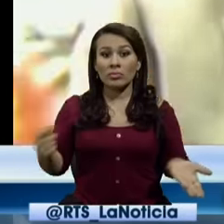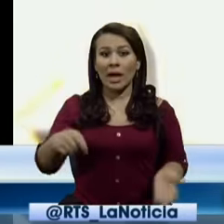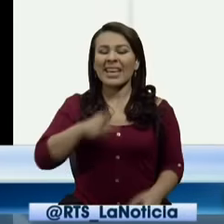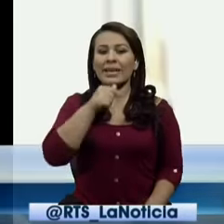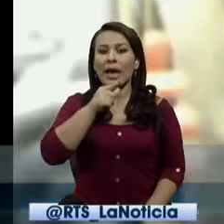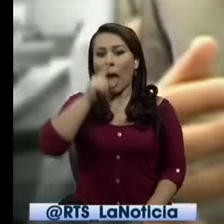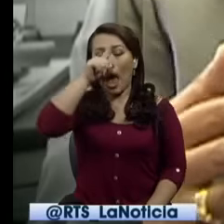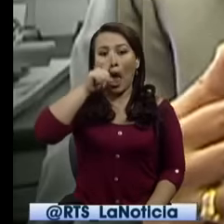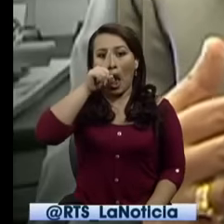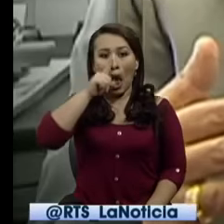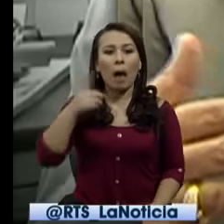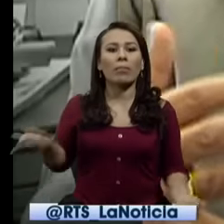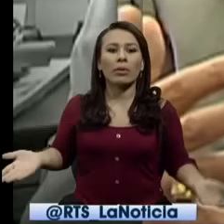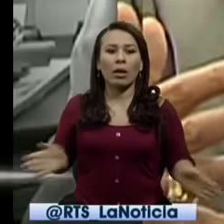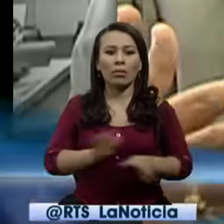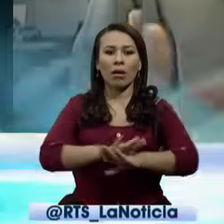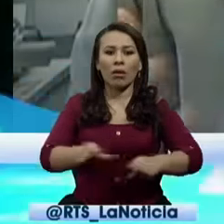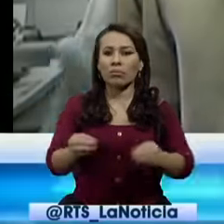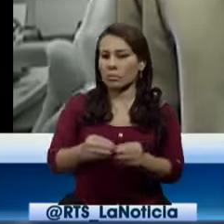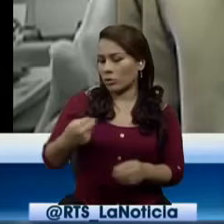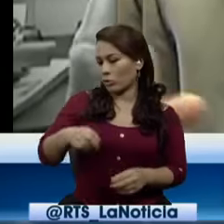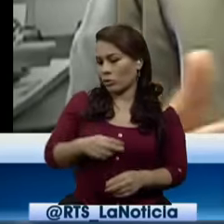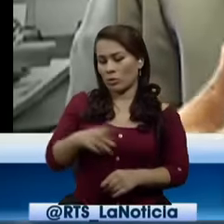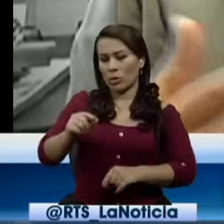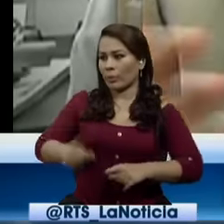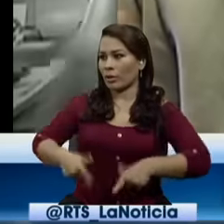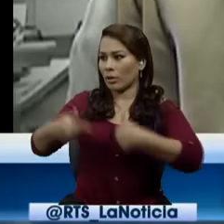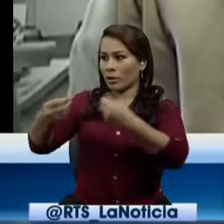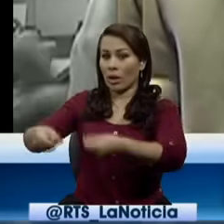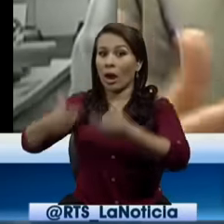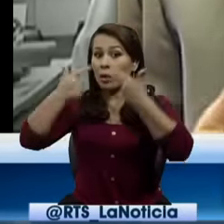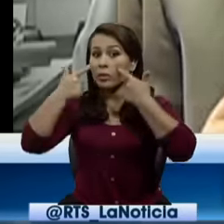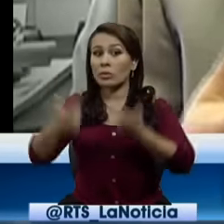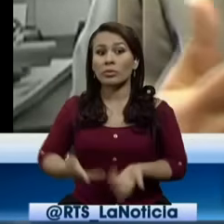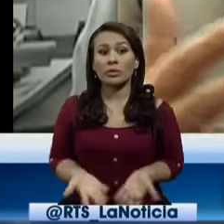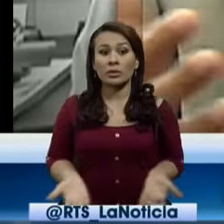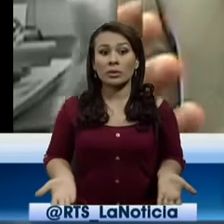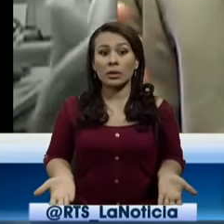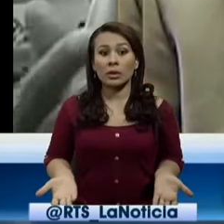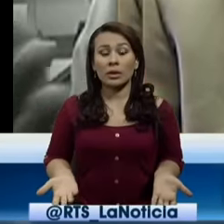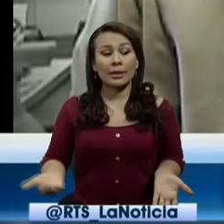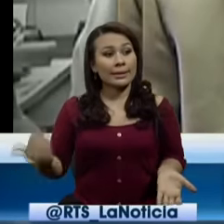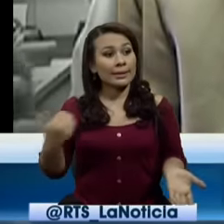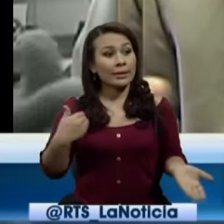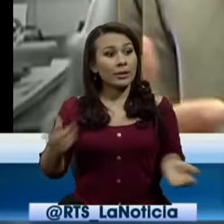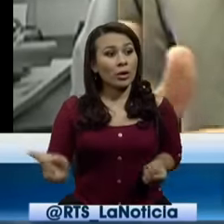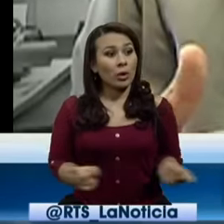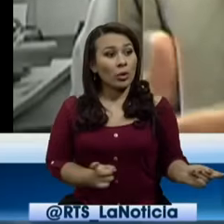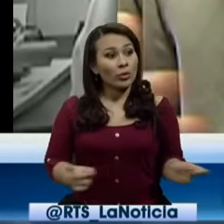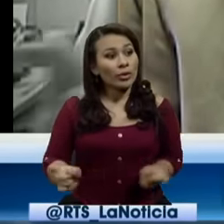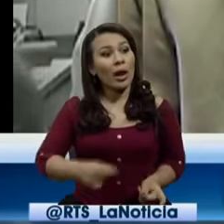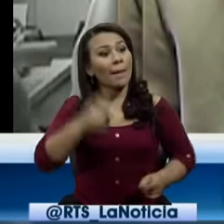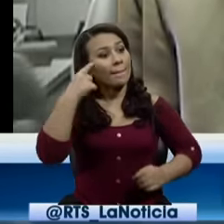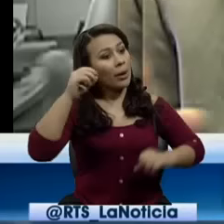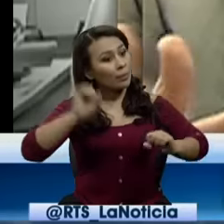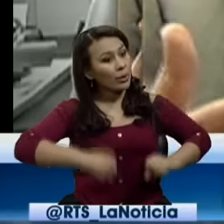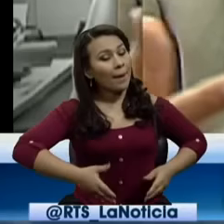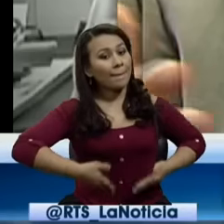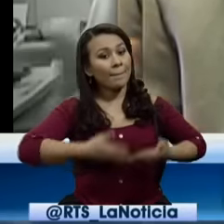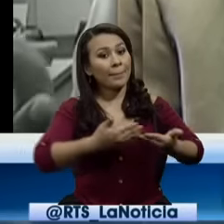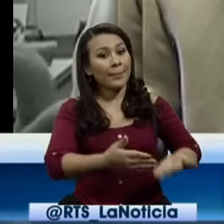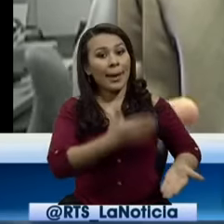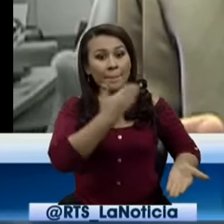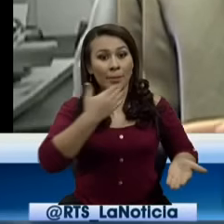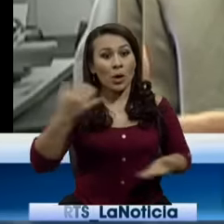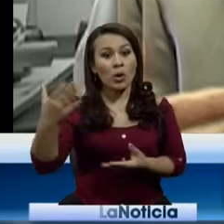se puede entregar a personas que no tengan experiencia que no tengan legalmente constituidas para dar una seguridad porque ni armas